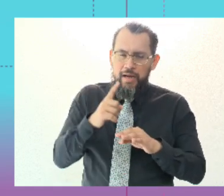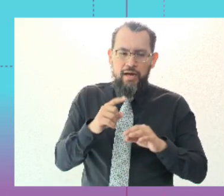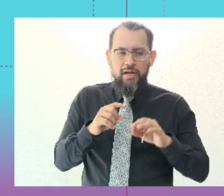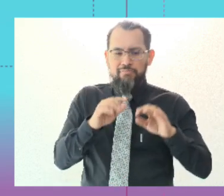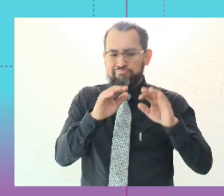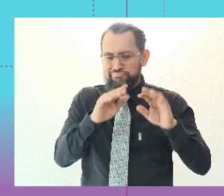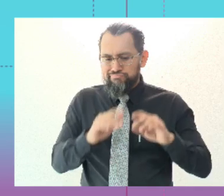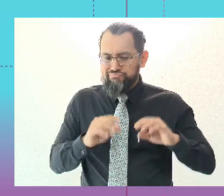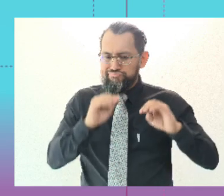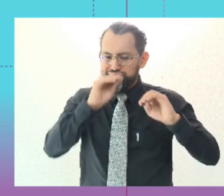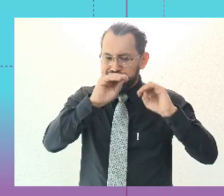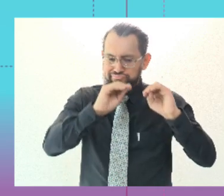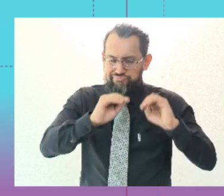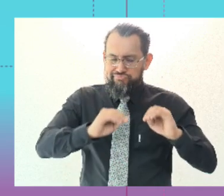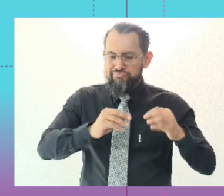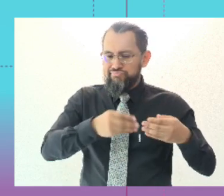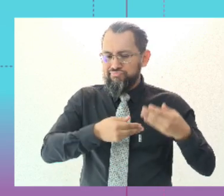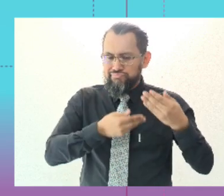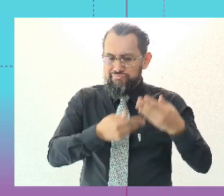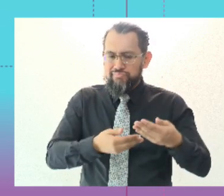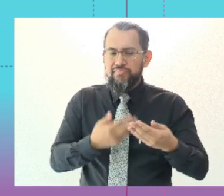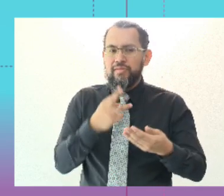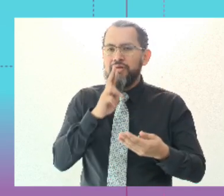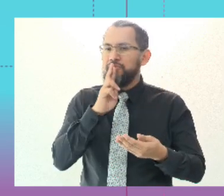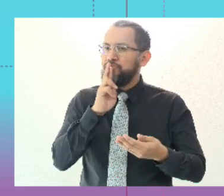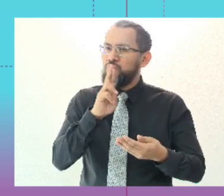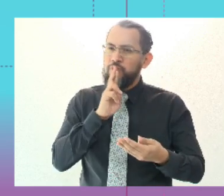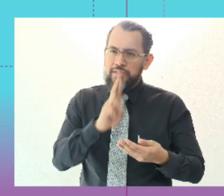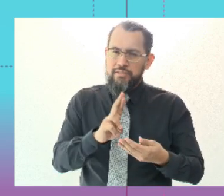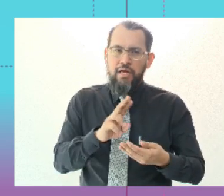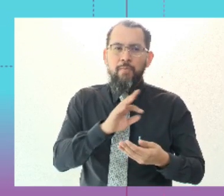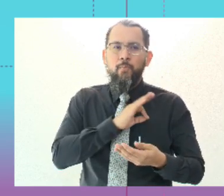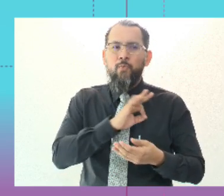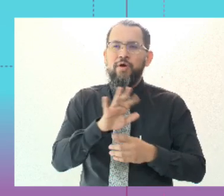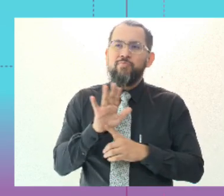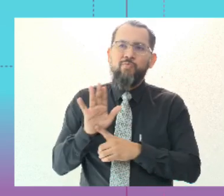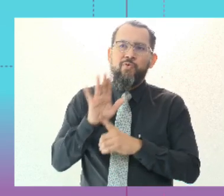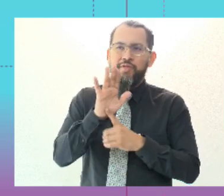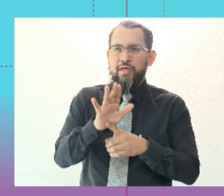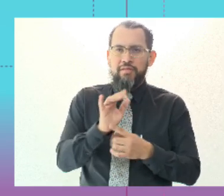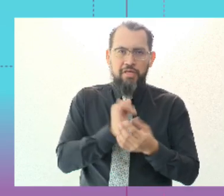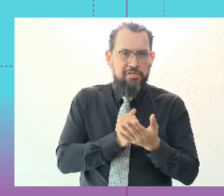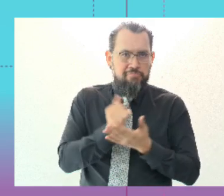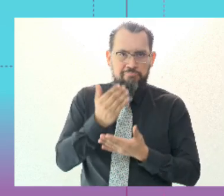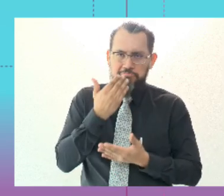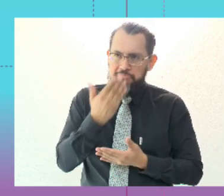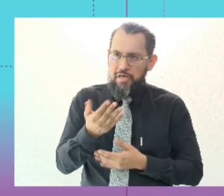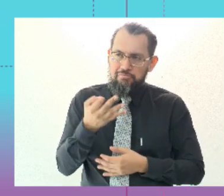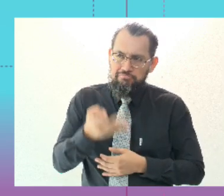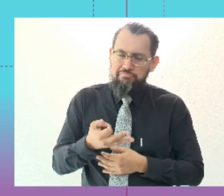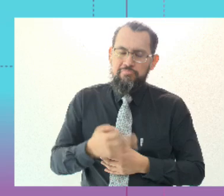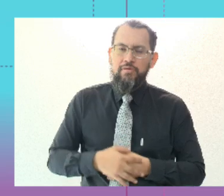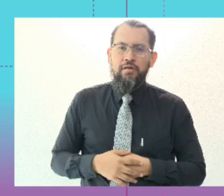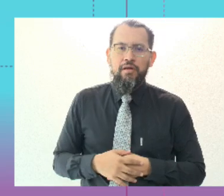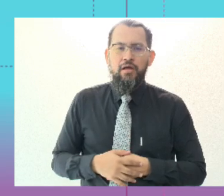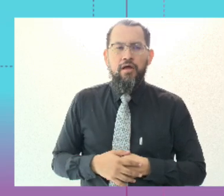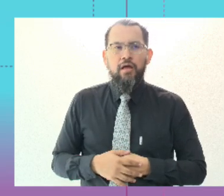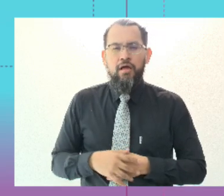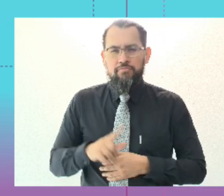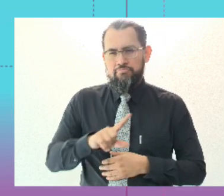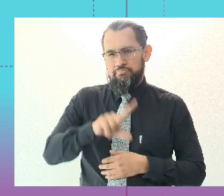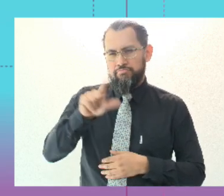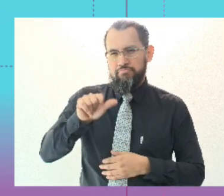tener oportunidad de respuesta inmediata y una toma de decisiones correctas. Al lunes